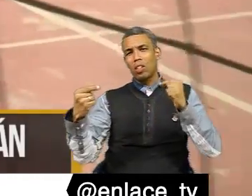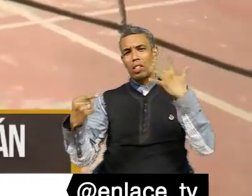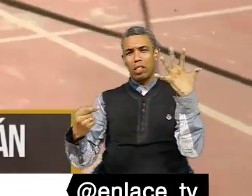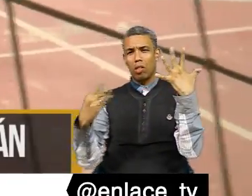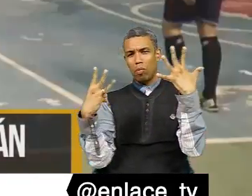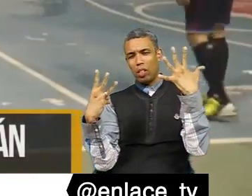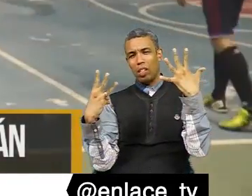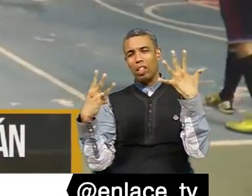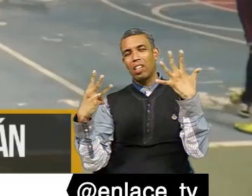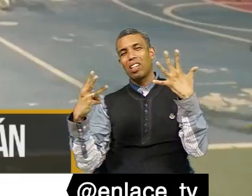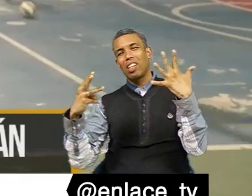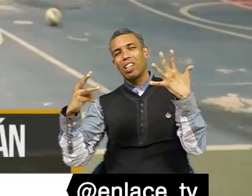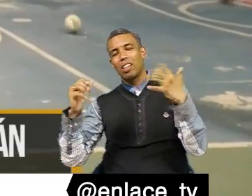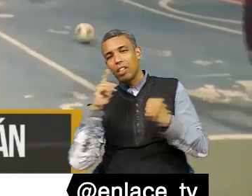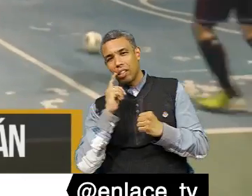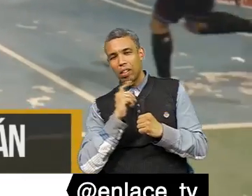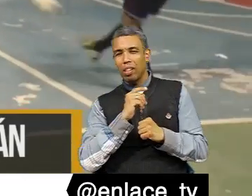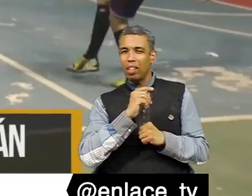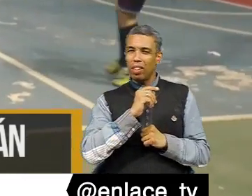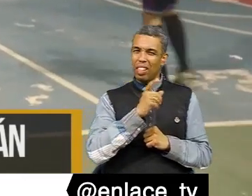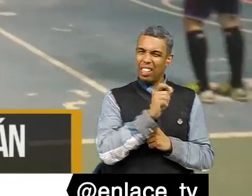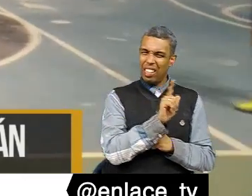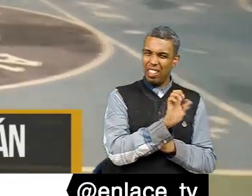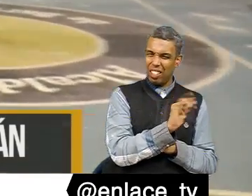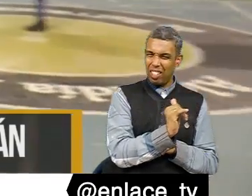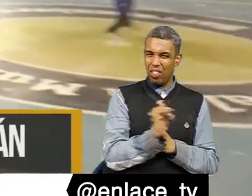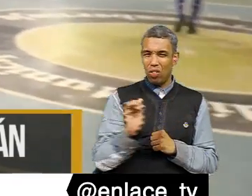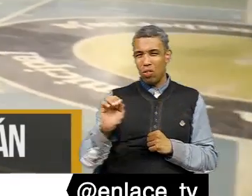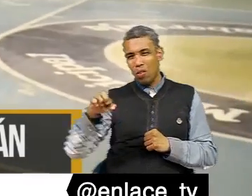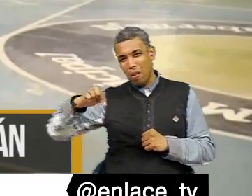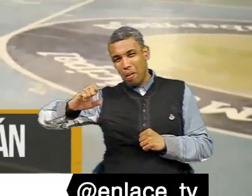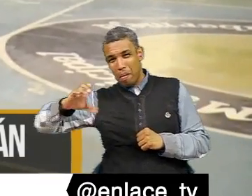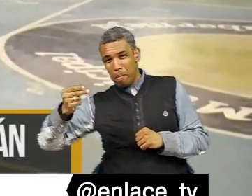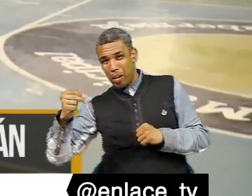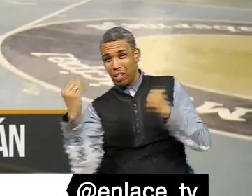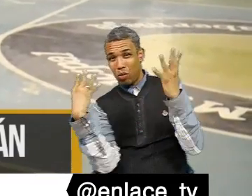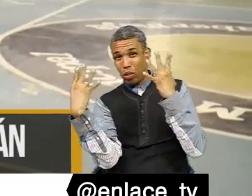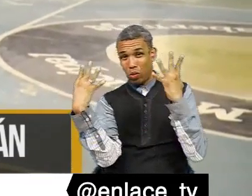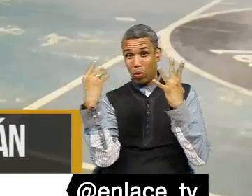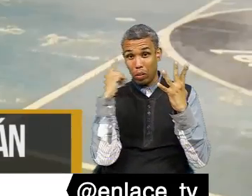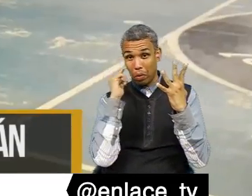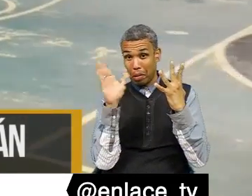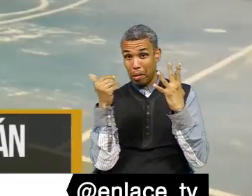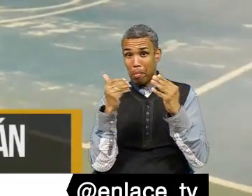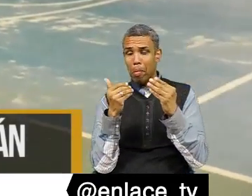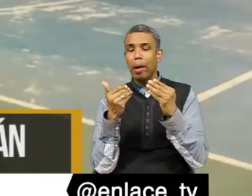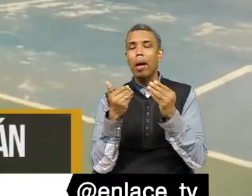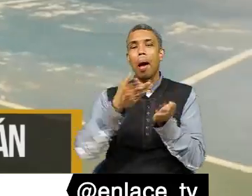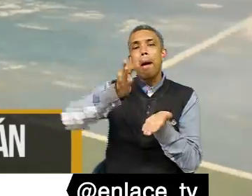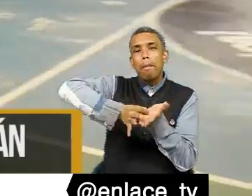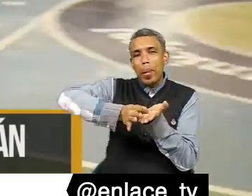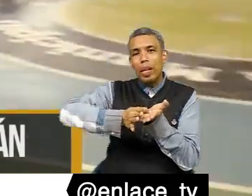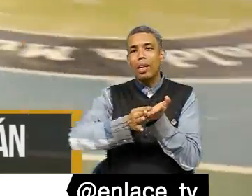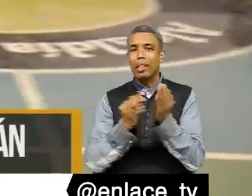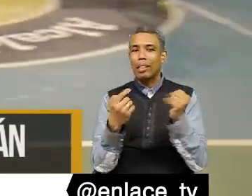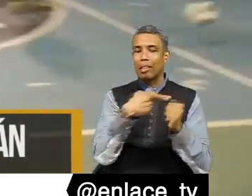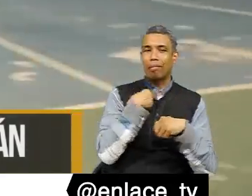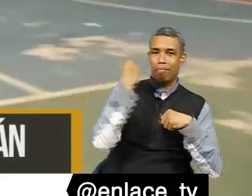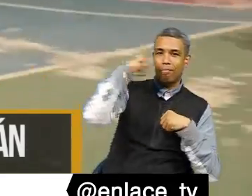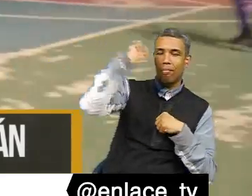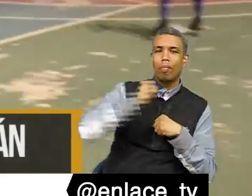entre Gallinos y Pachas concluyó 4-4 y ganaron los primeros por penales. Por su parte, Miraflores derrotó a Combo